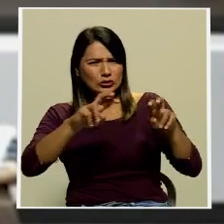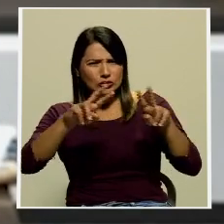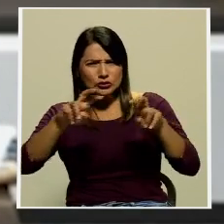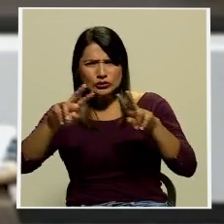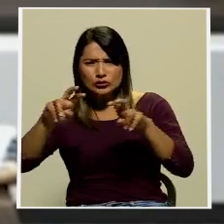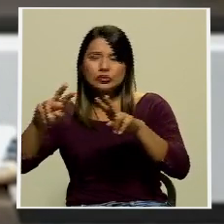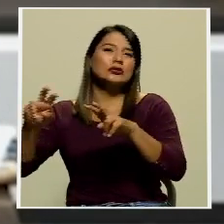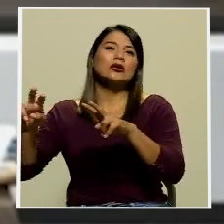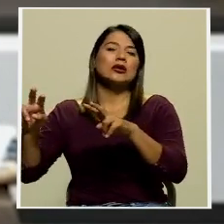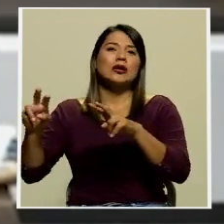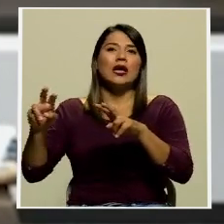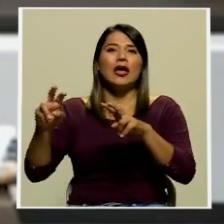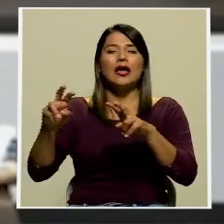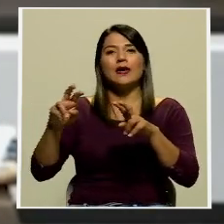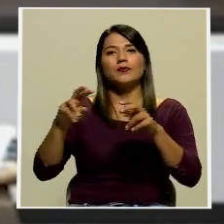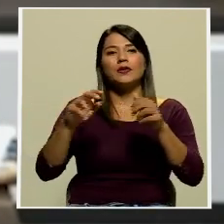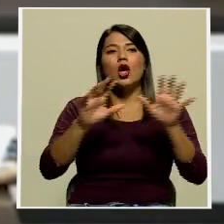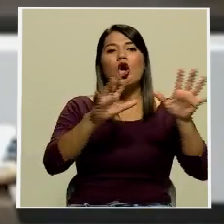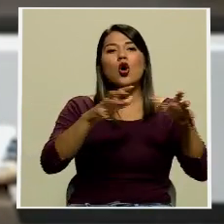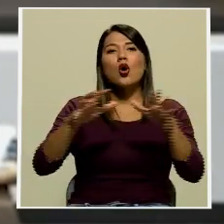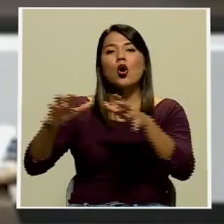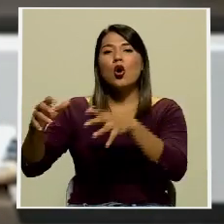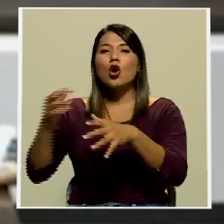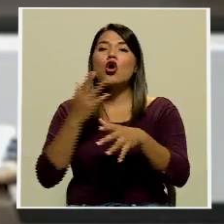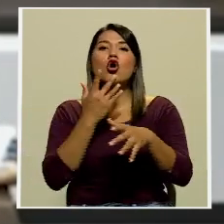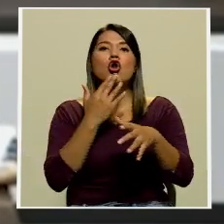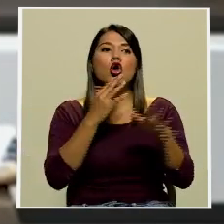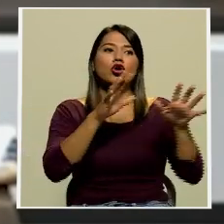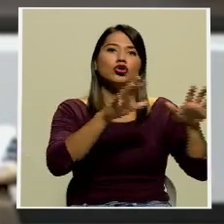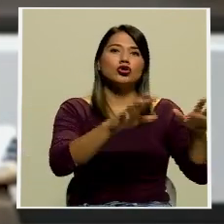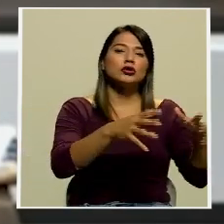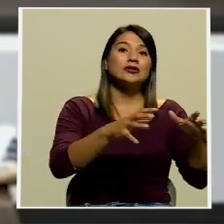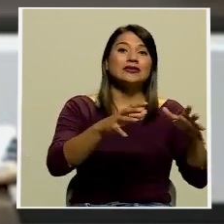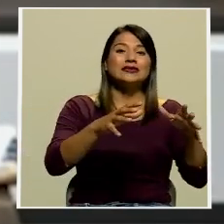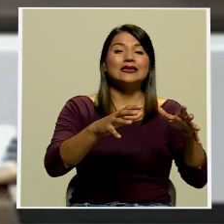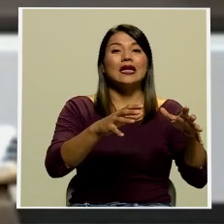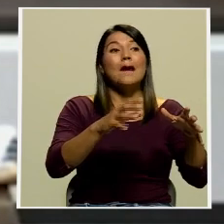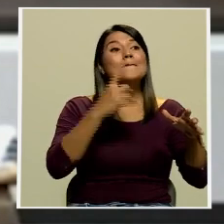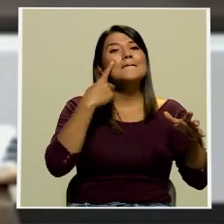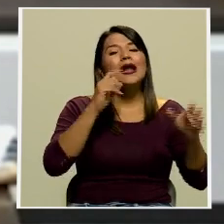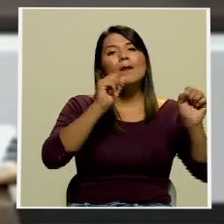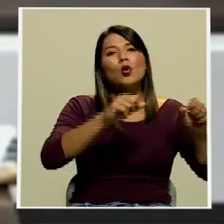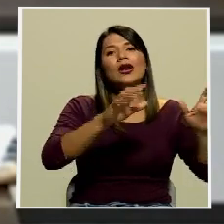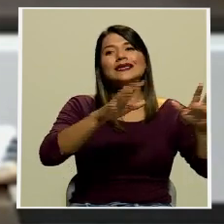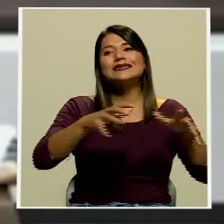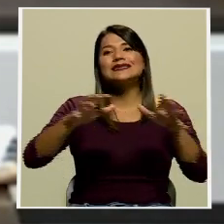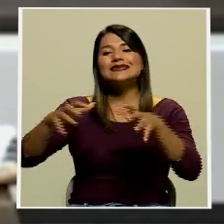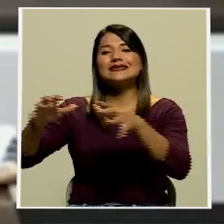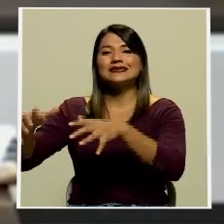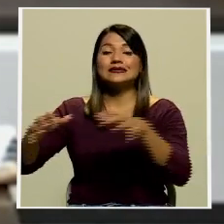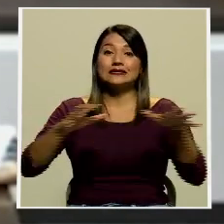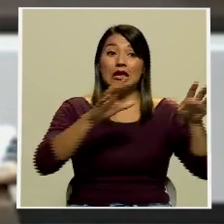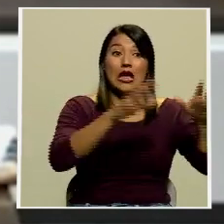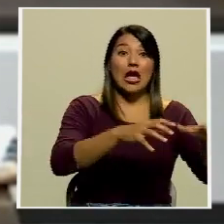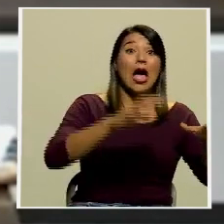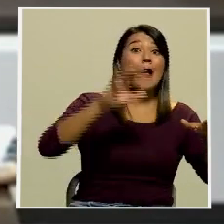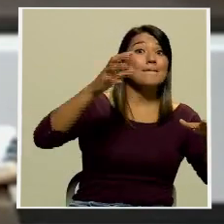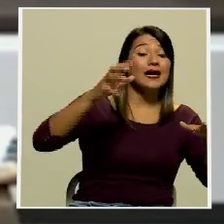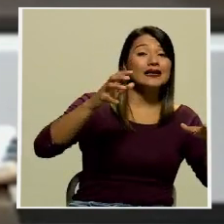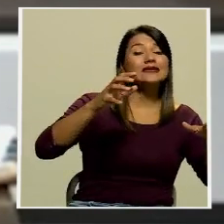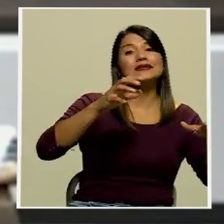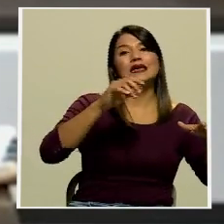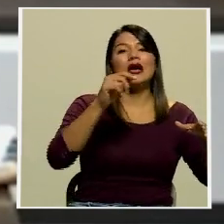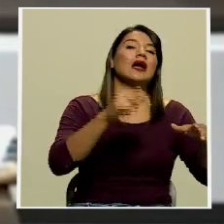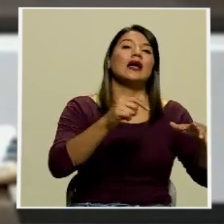simbología de semáforo, para poder catalogarlas en órdenes de condición amarilla o que tenían alguna situación